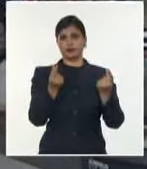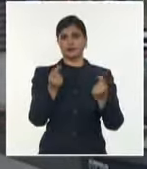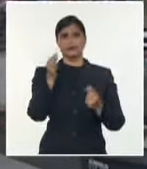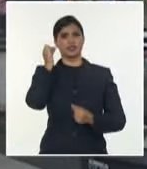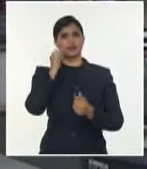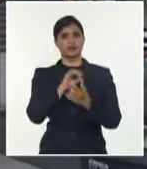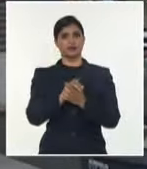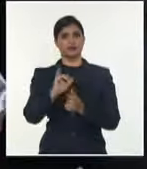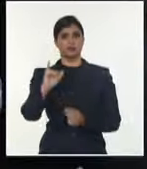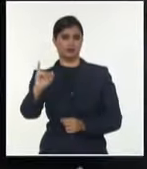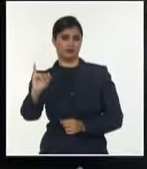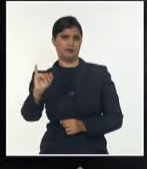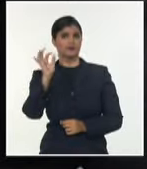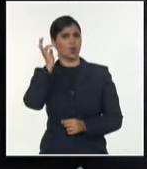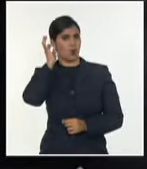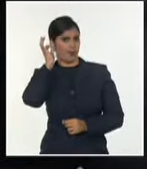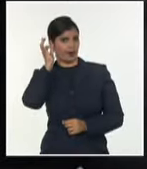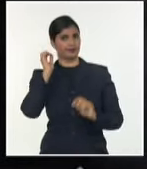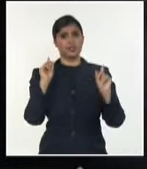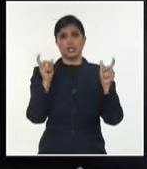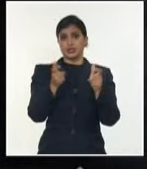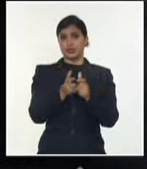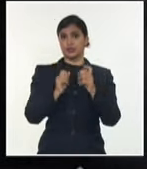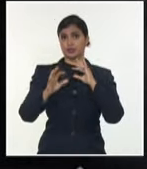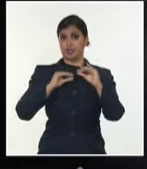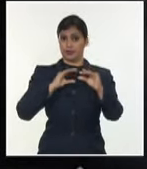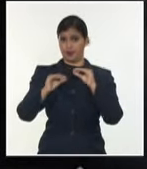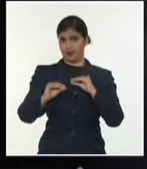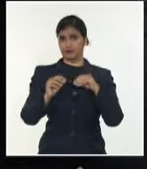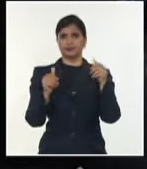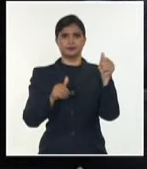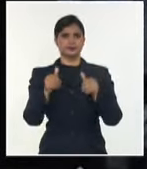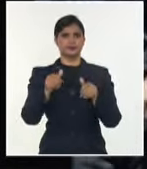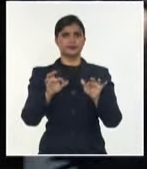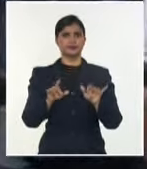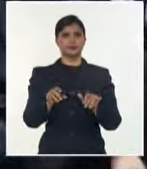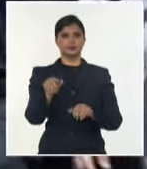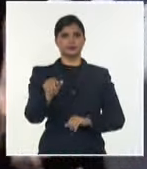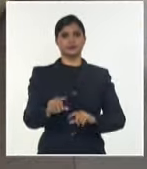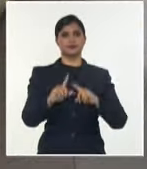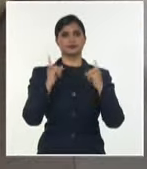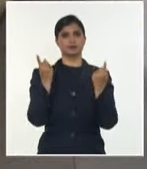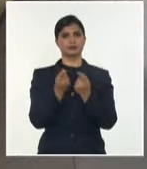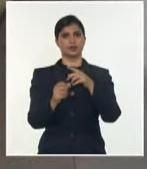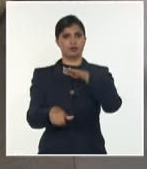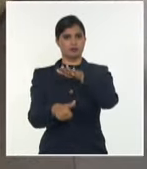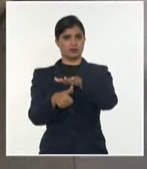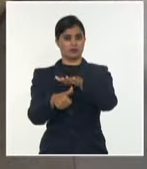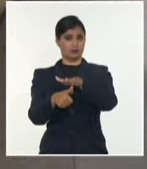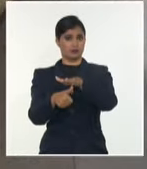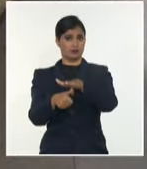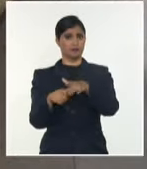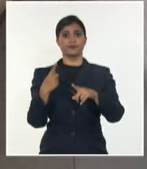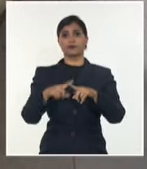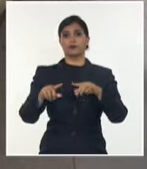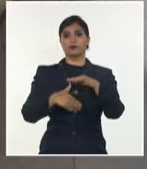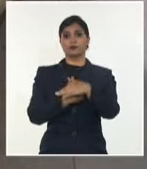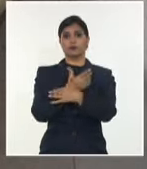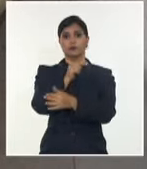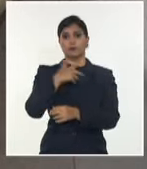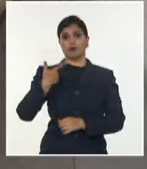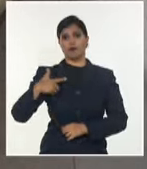Cristalina Georgieva. Durante la reunión estuvieron presentes además la secretaria general de la presidencia, Karina Milei, y el embajador argentino en